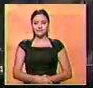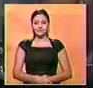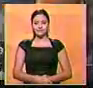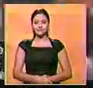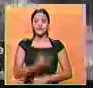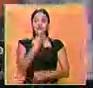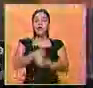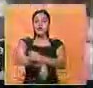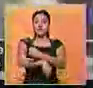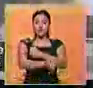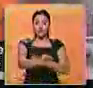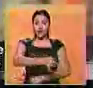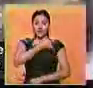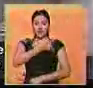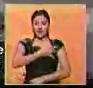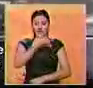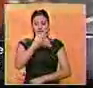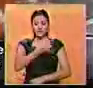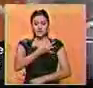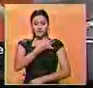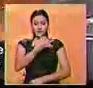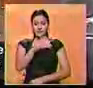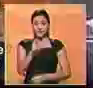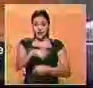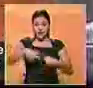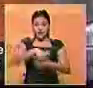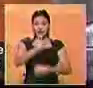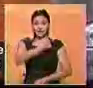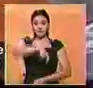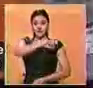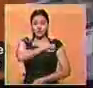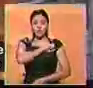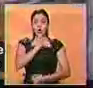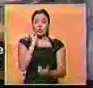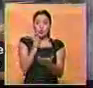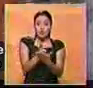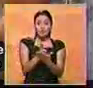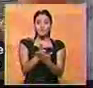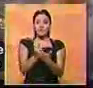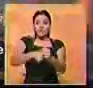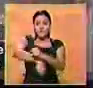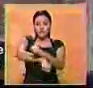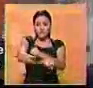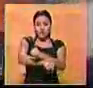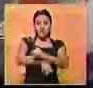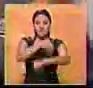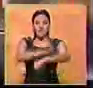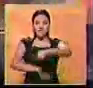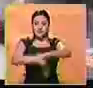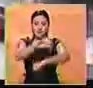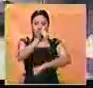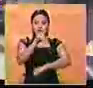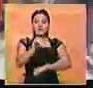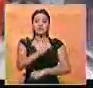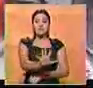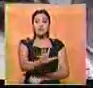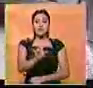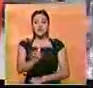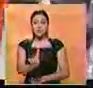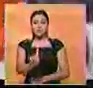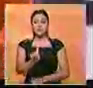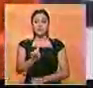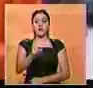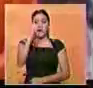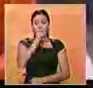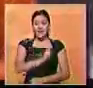En el fútbol esta tarde se disputará la cuarta jornada de la Liga Española. El Fútbol Club Barcelona estará recibiendo al Real Betis en el aniversario número 51 del Camp